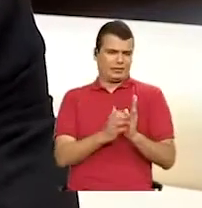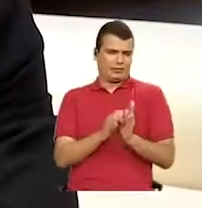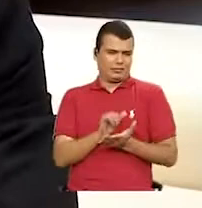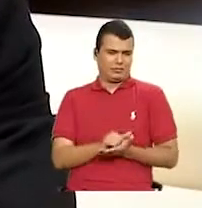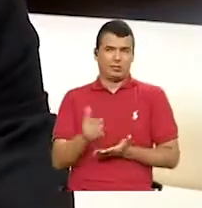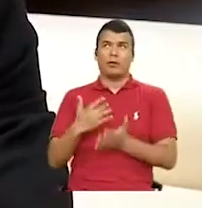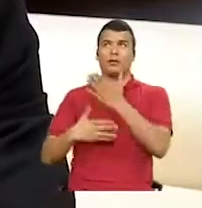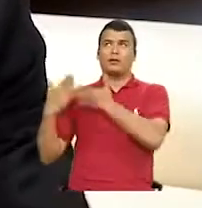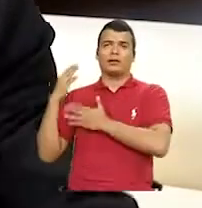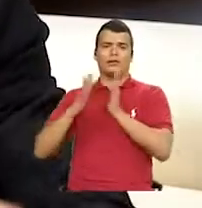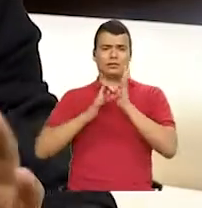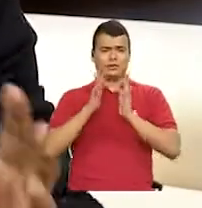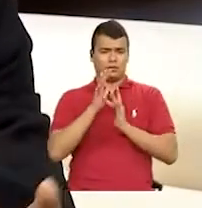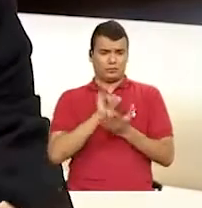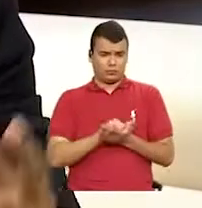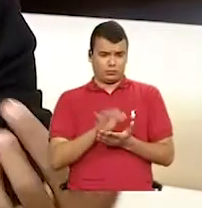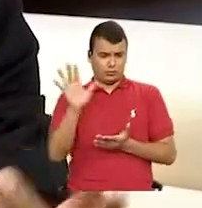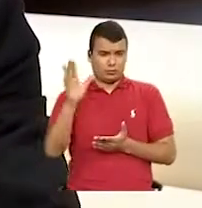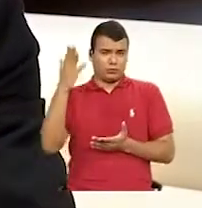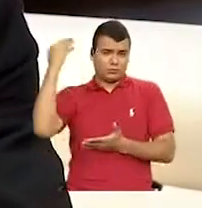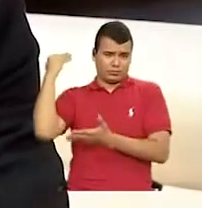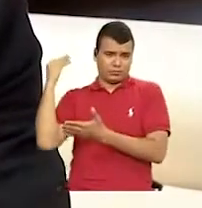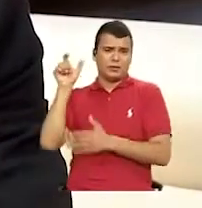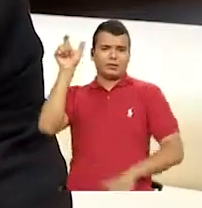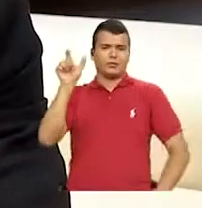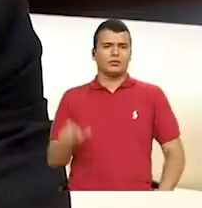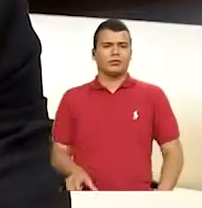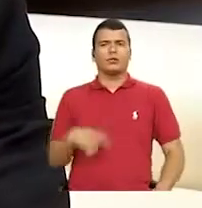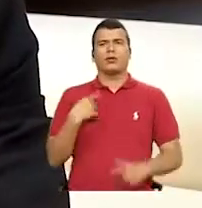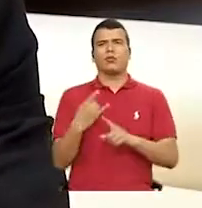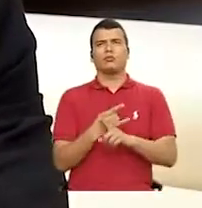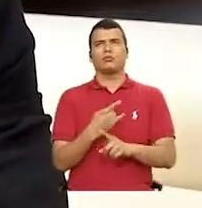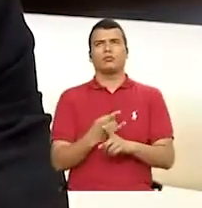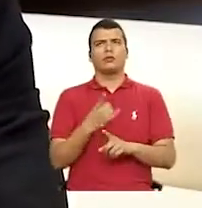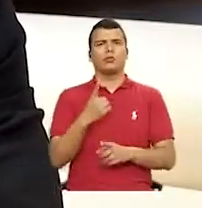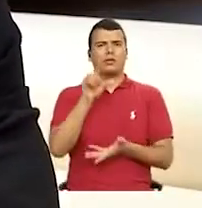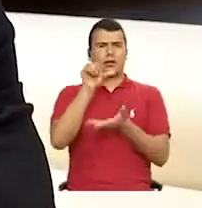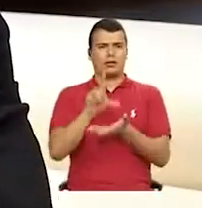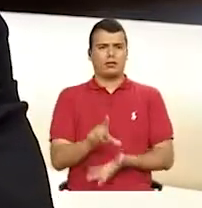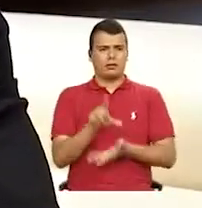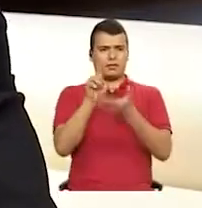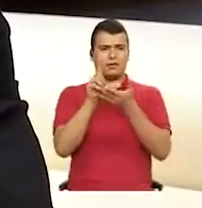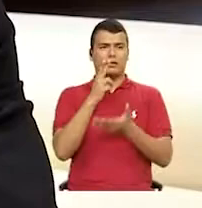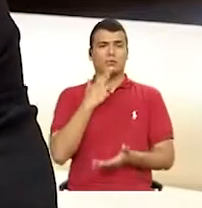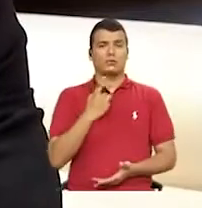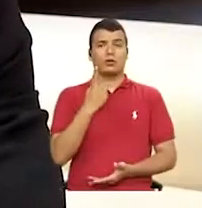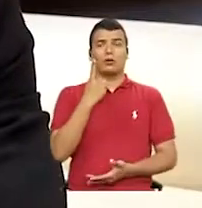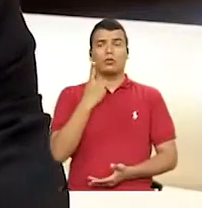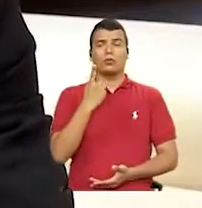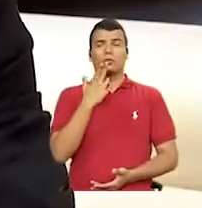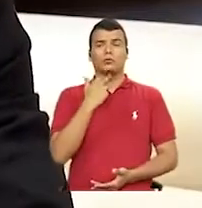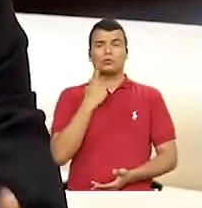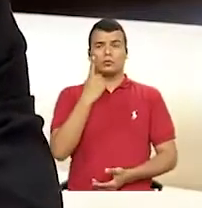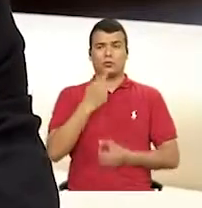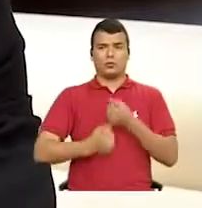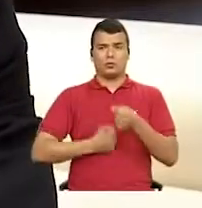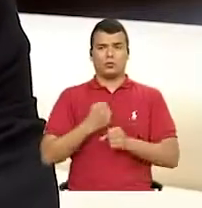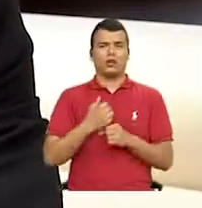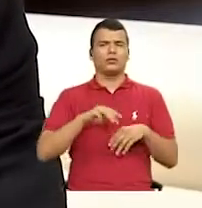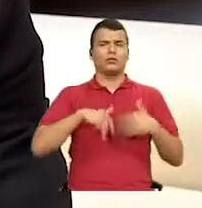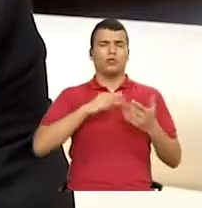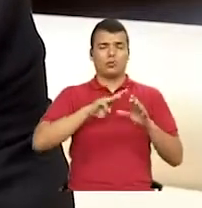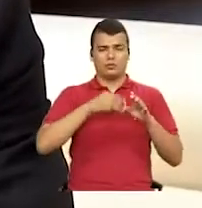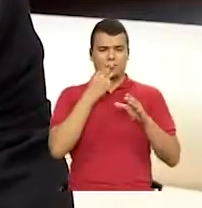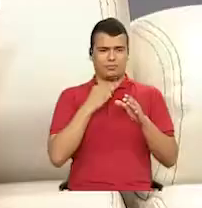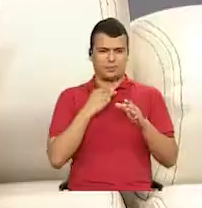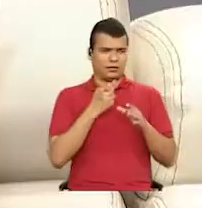en su época se consumía, o en la época de Jesús, un ser humano, ajá. se consumía una libra de azúcar al año representado en miel de abejas. Es